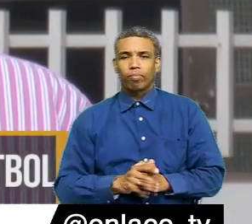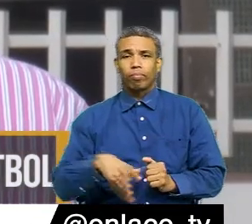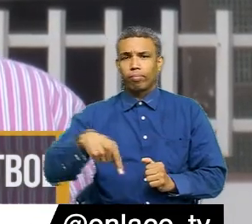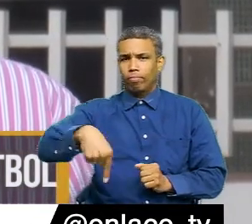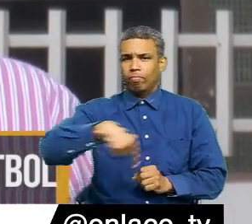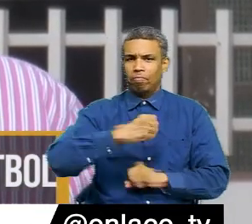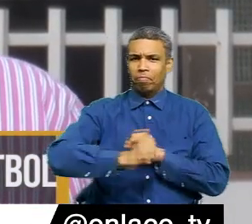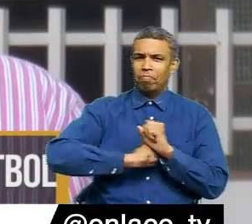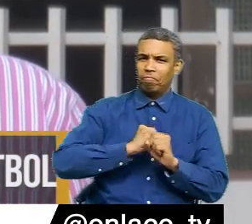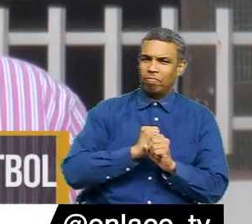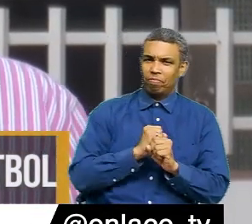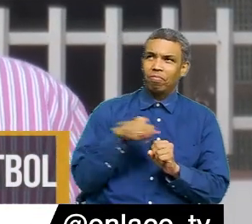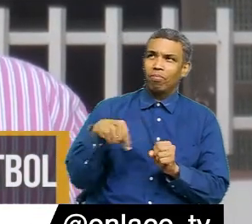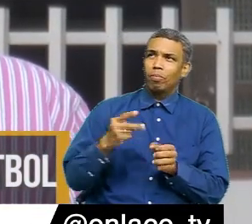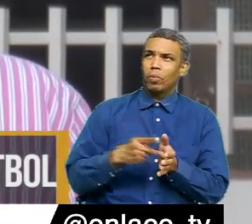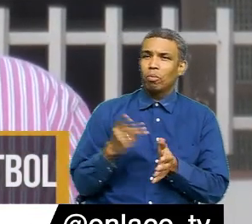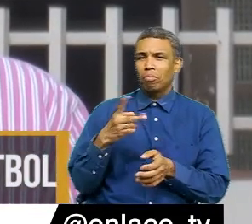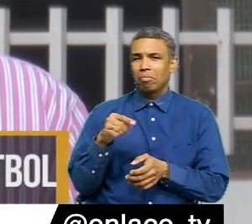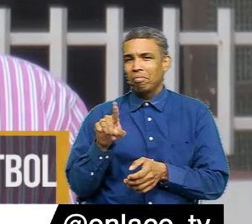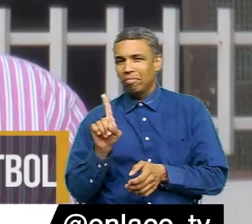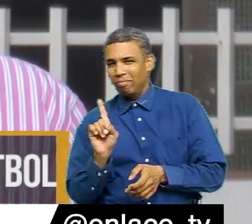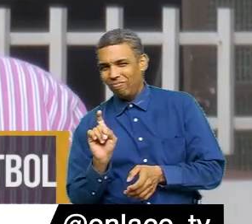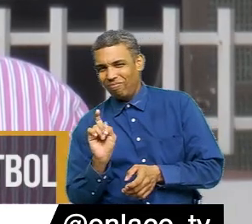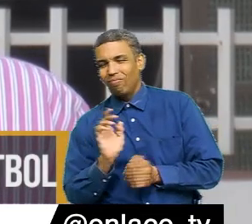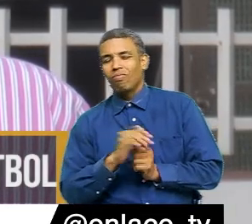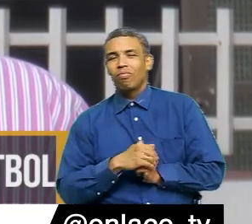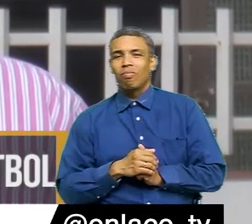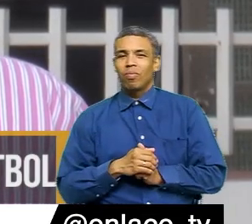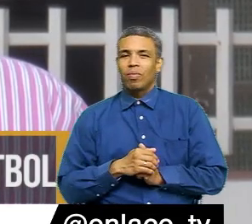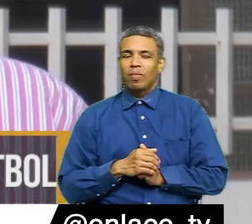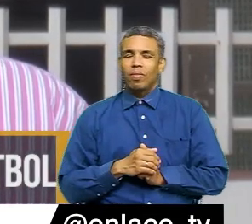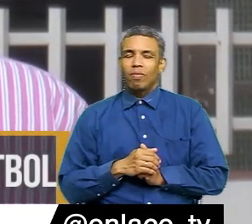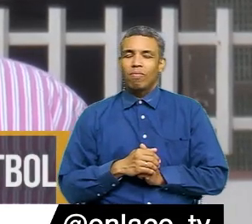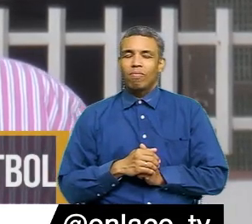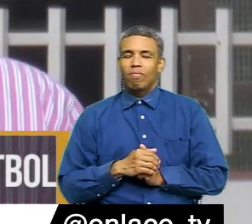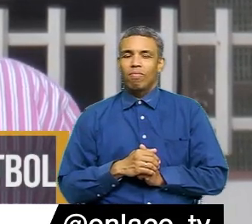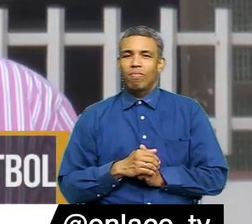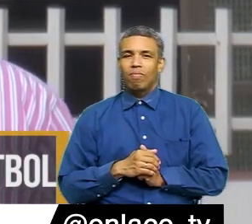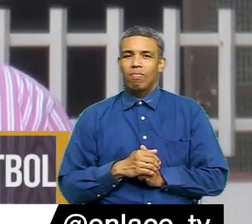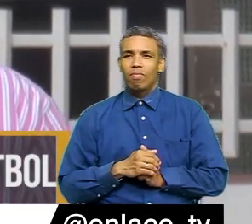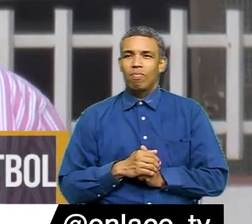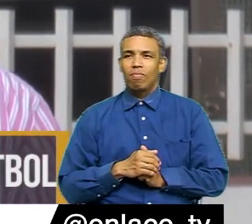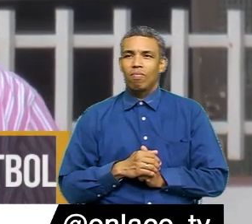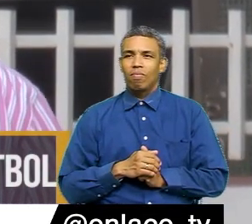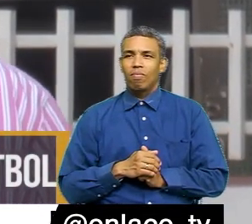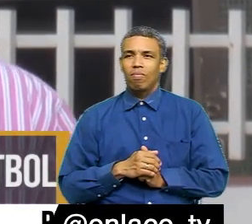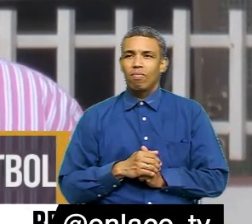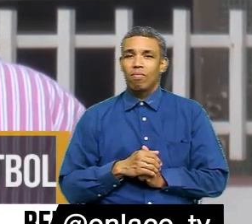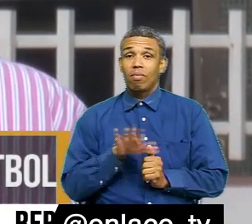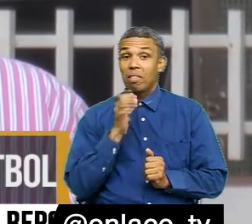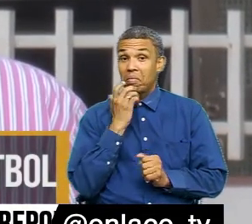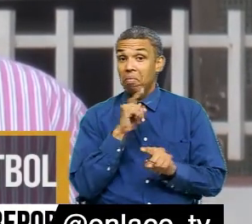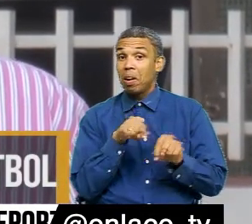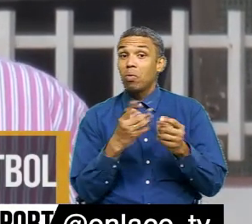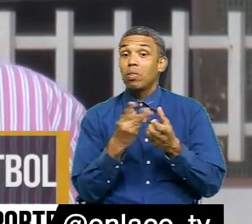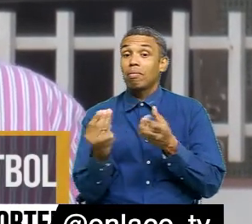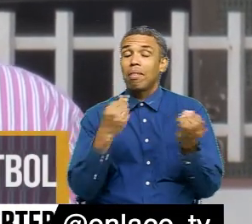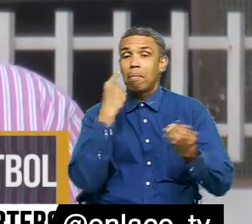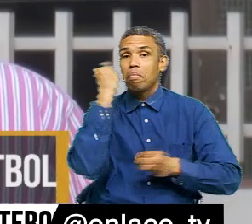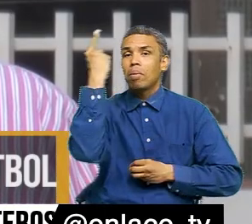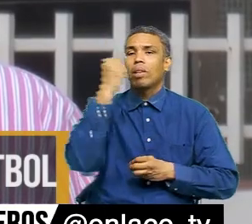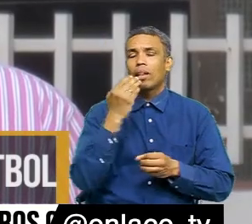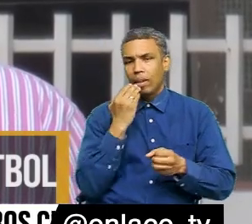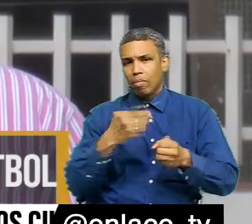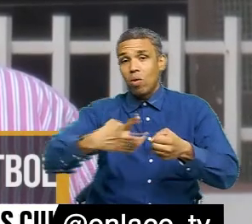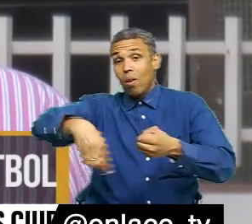al año anterior para buscar darle continuidad a los procesos. Qué bueno que vamos a tener en este año, por ejemplo, Alianza Petrolera, Club Oro Negro, de gran campaña, el